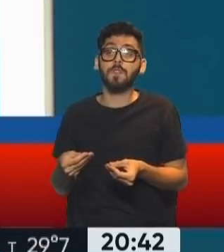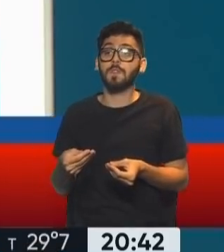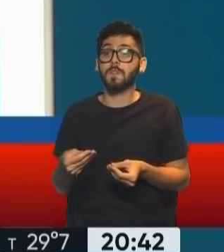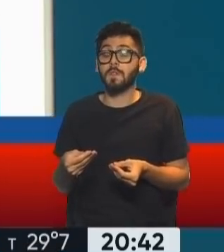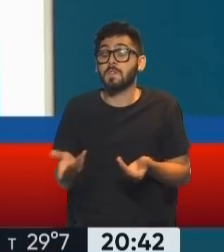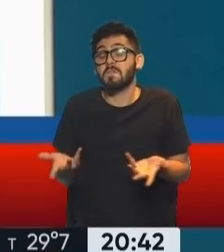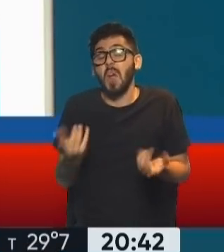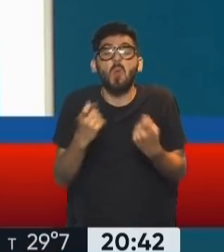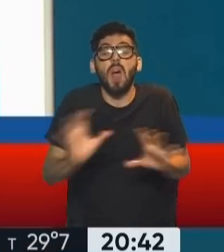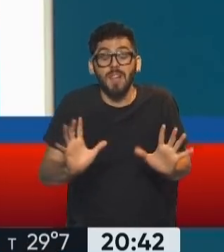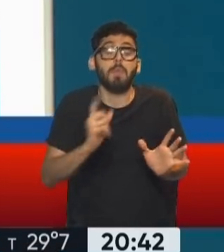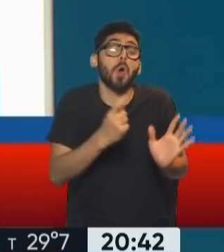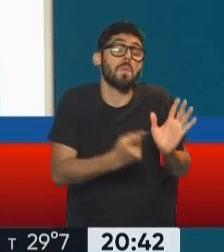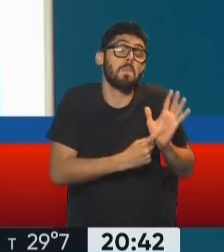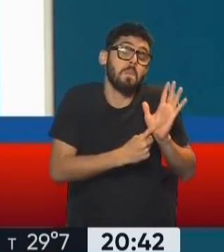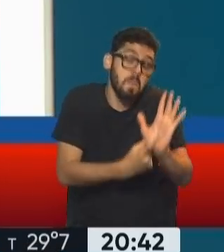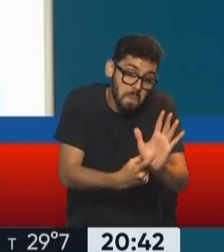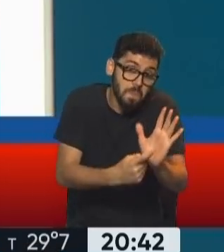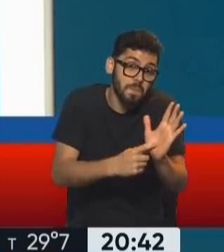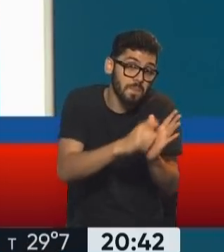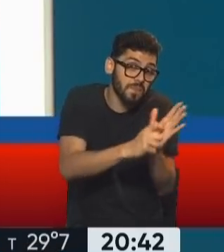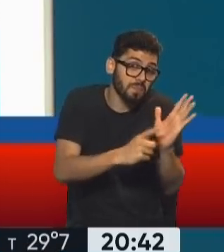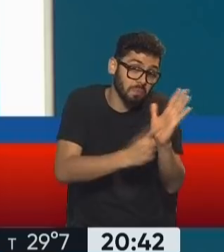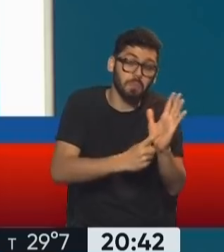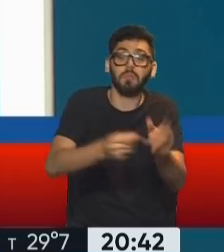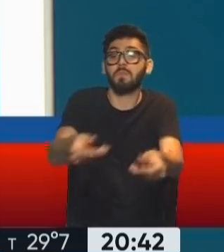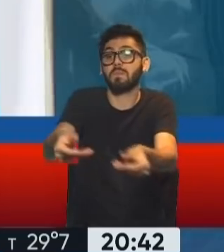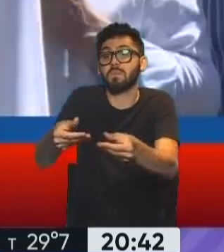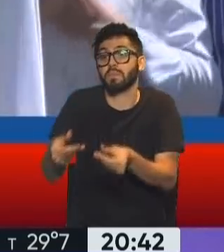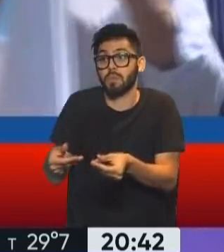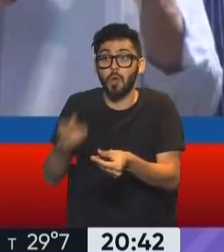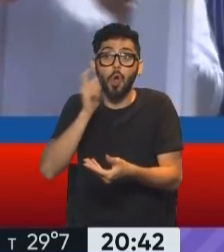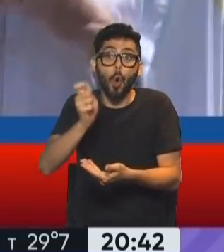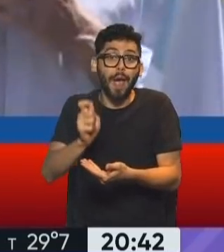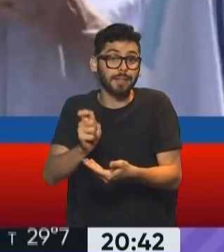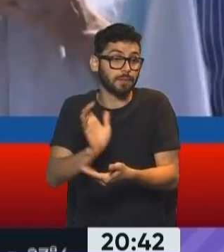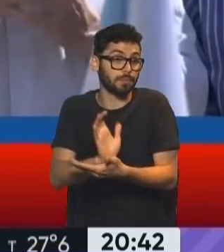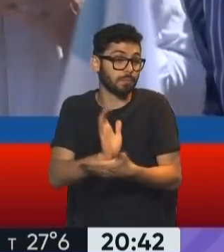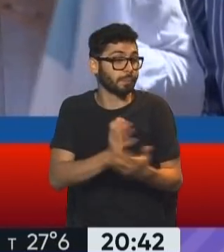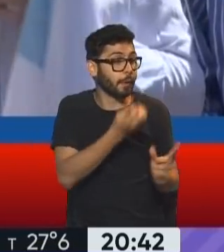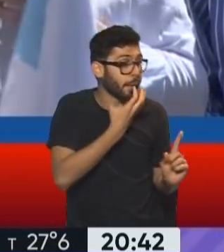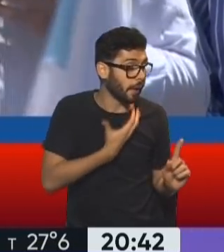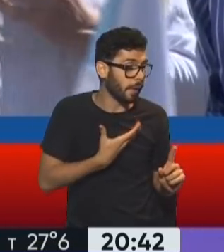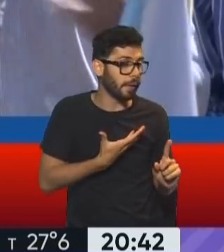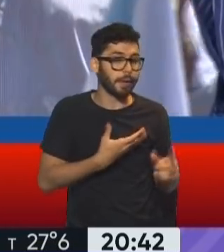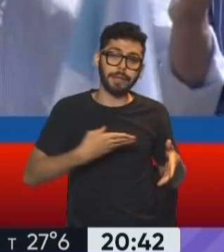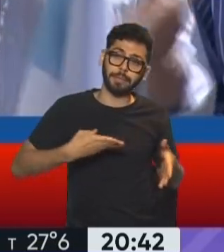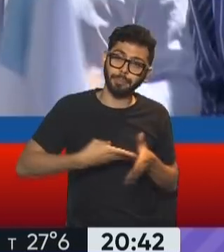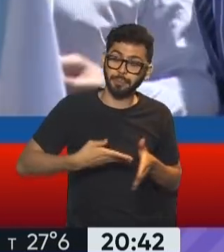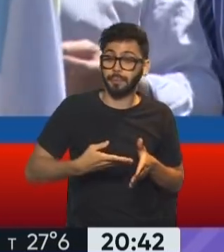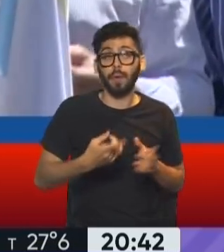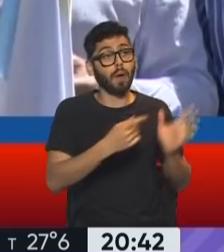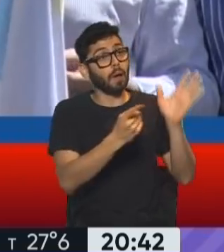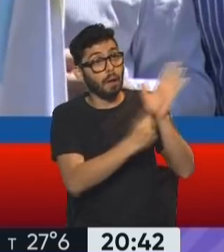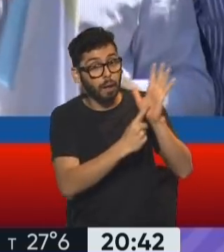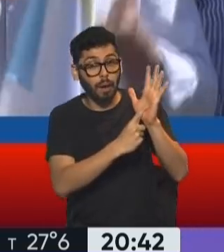partir de la firma de ese decreto, el juez removió el obstáculo que le impedía concretar la indagatoria, con lo cual, a partir de la publicación